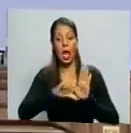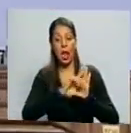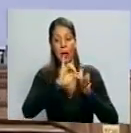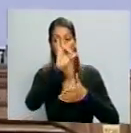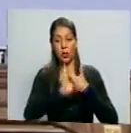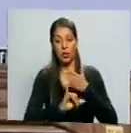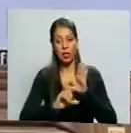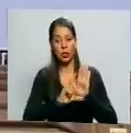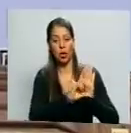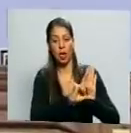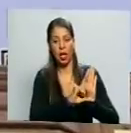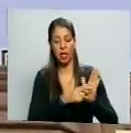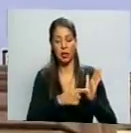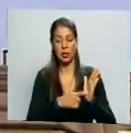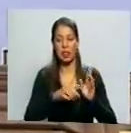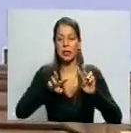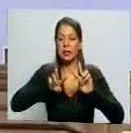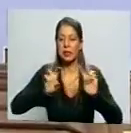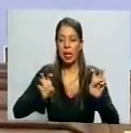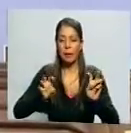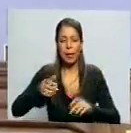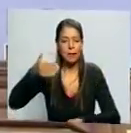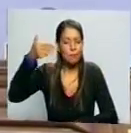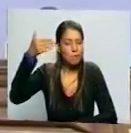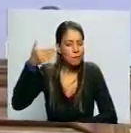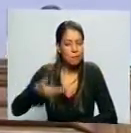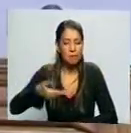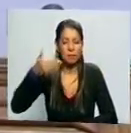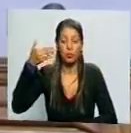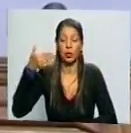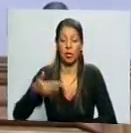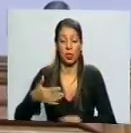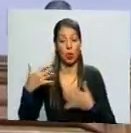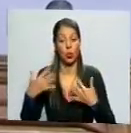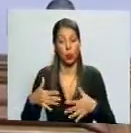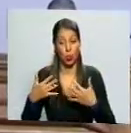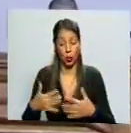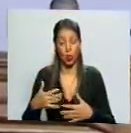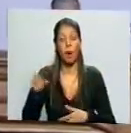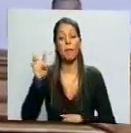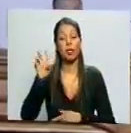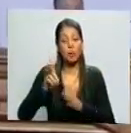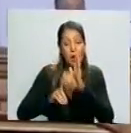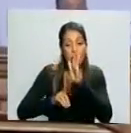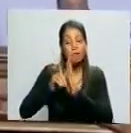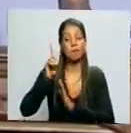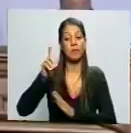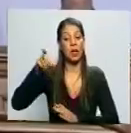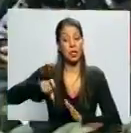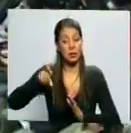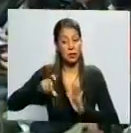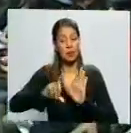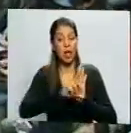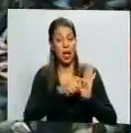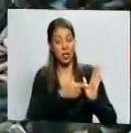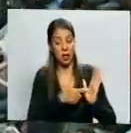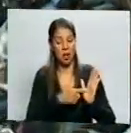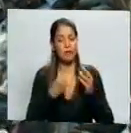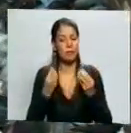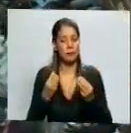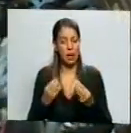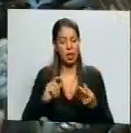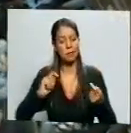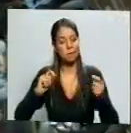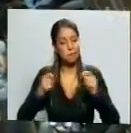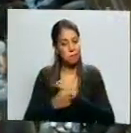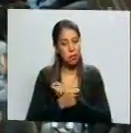proyecto de ley, es un tema vertebral desde el punto de vista del desarrollo del país y del desarrollo del proceso de transformación de